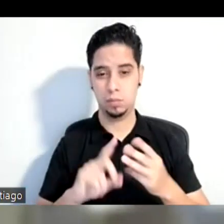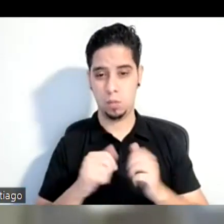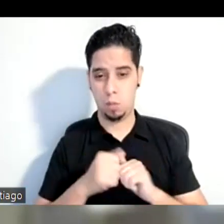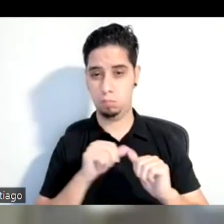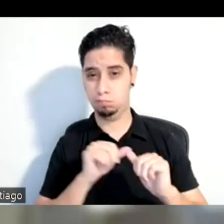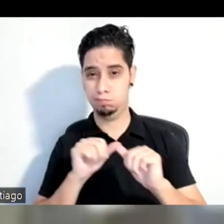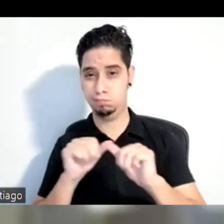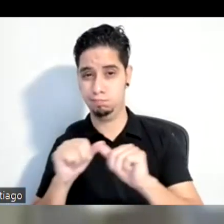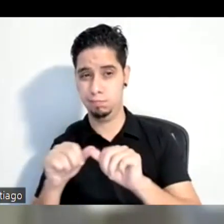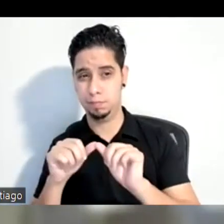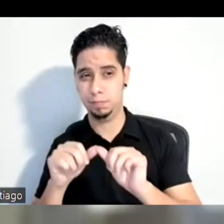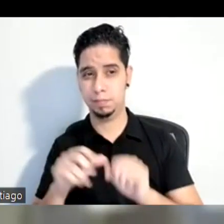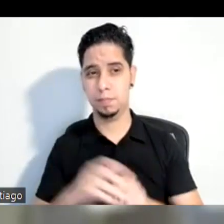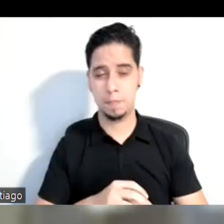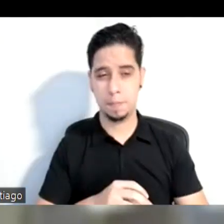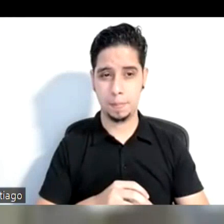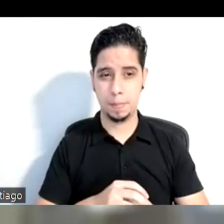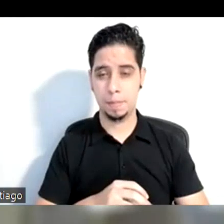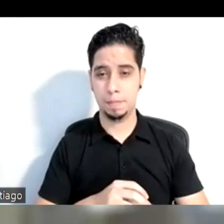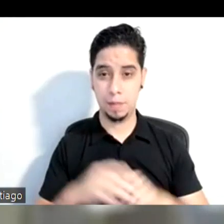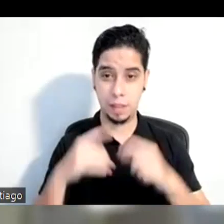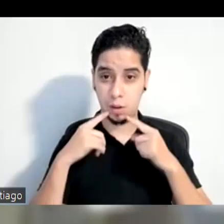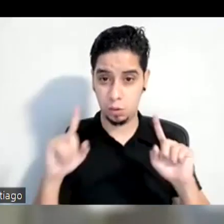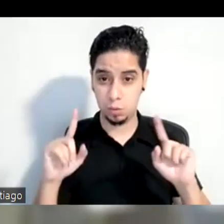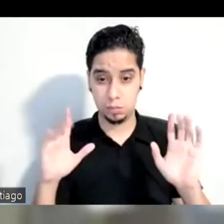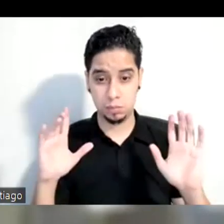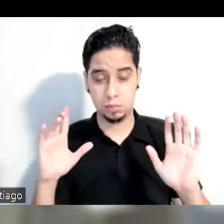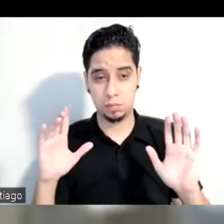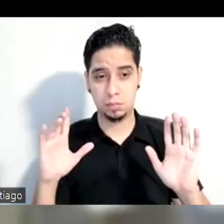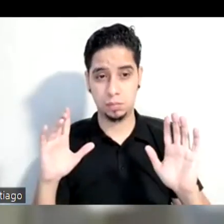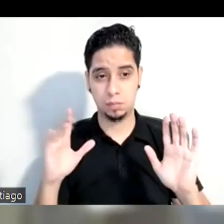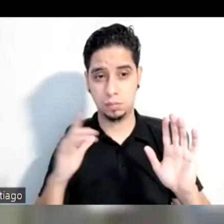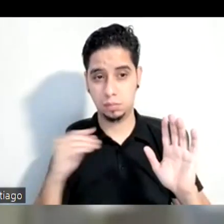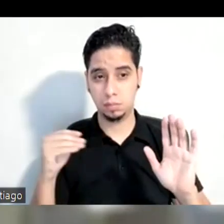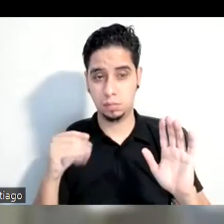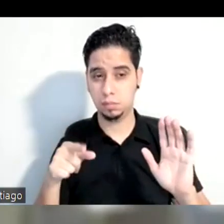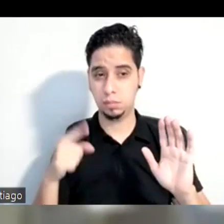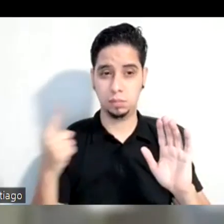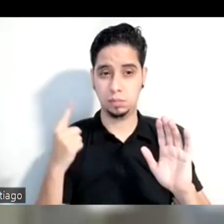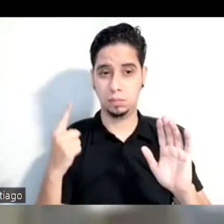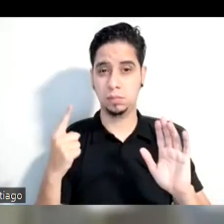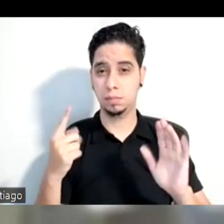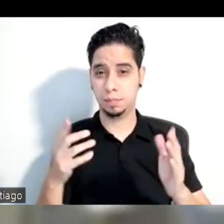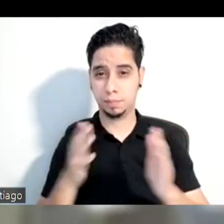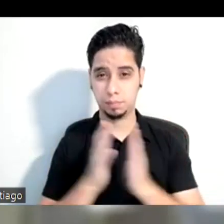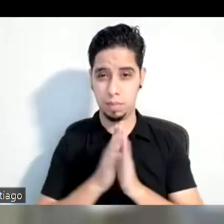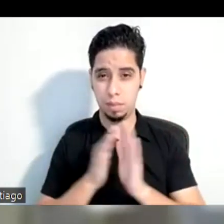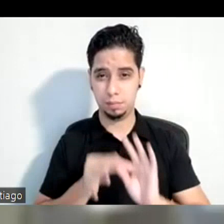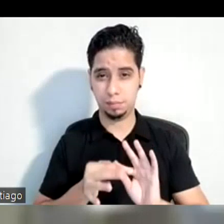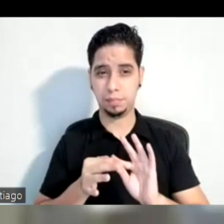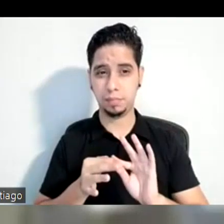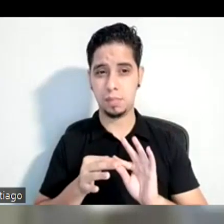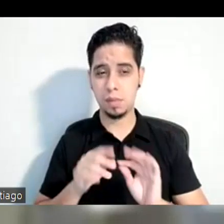buscó la forma hasta que ganó. Y entonces él siempre peleó que hubiera un intérprete. En el Top